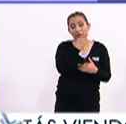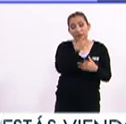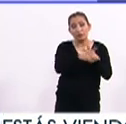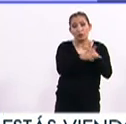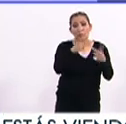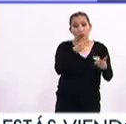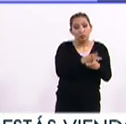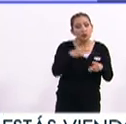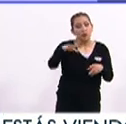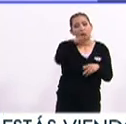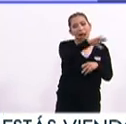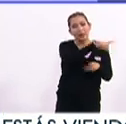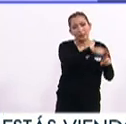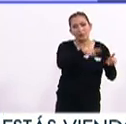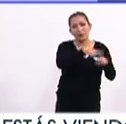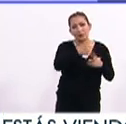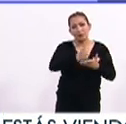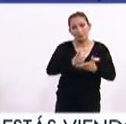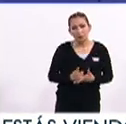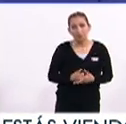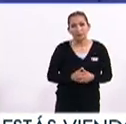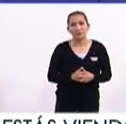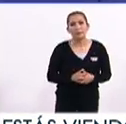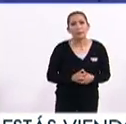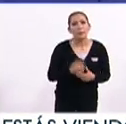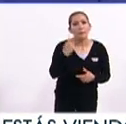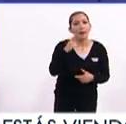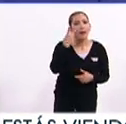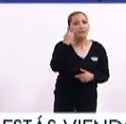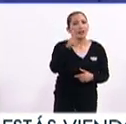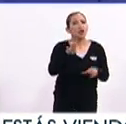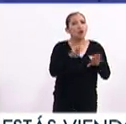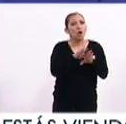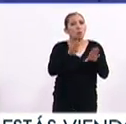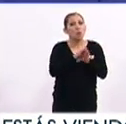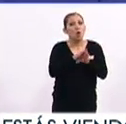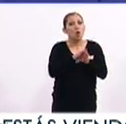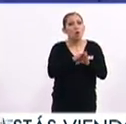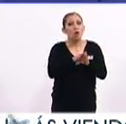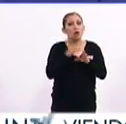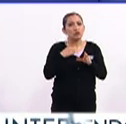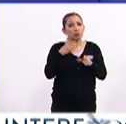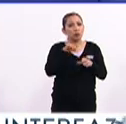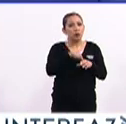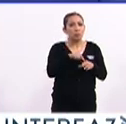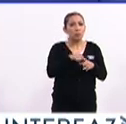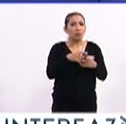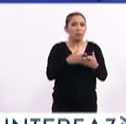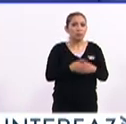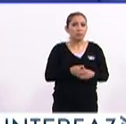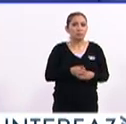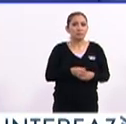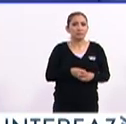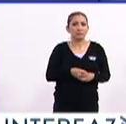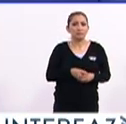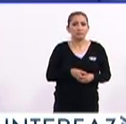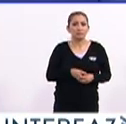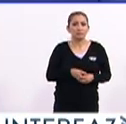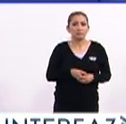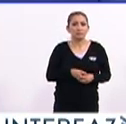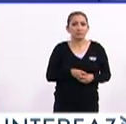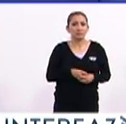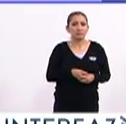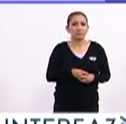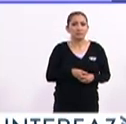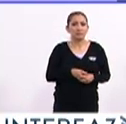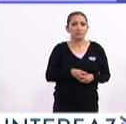ingeniero mecatrónico, mecánico, que nos tiene que ayudar a ver cómo un molino nos puede ayudar a tener el tamaño de partícula que queremos, hasta